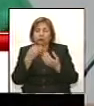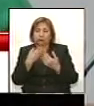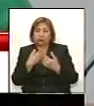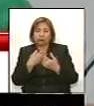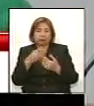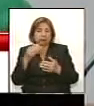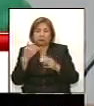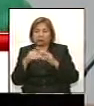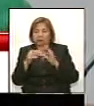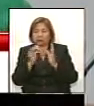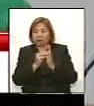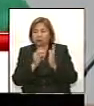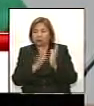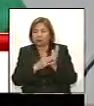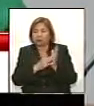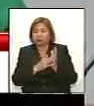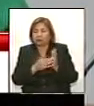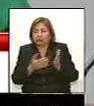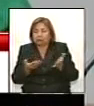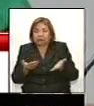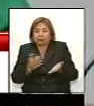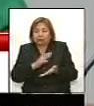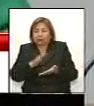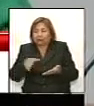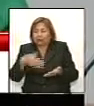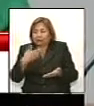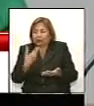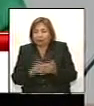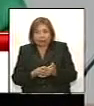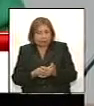denuncia no aparecía registrada. Entonces, para todos los efectos,